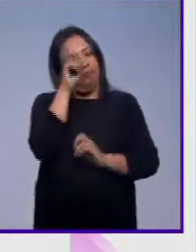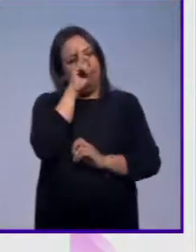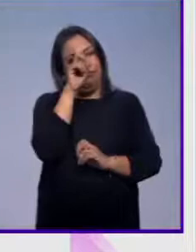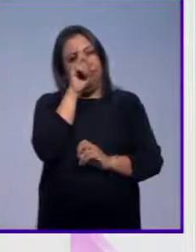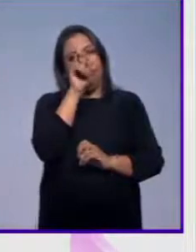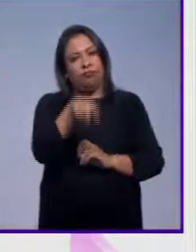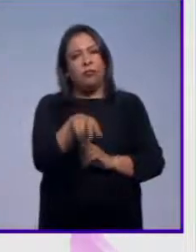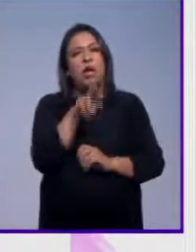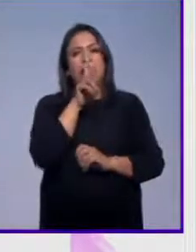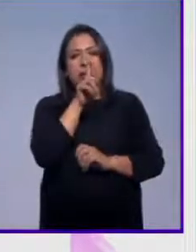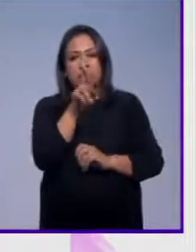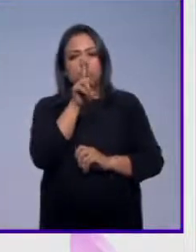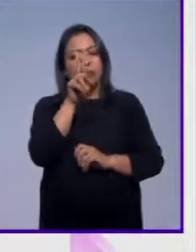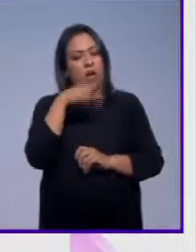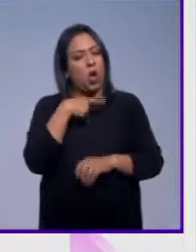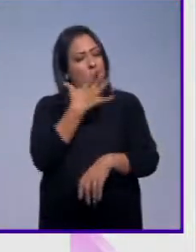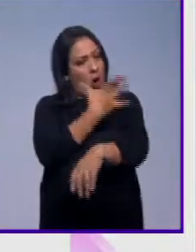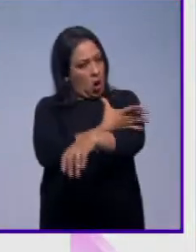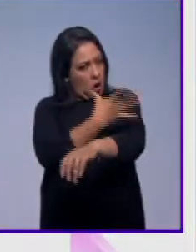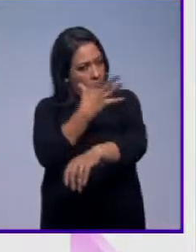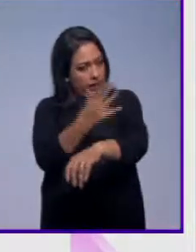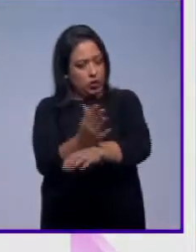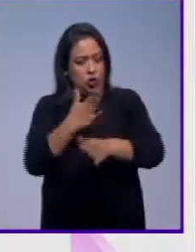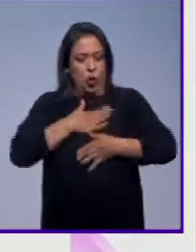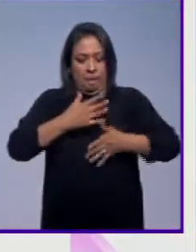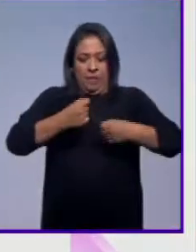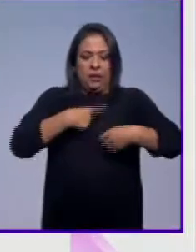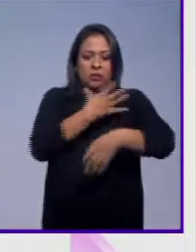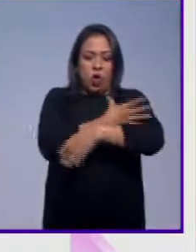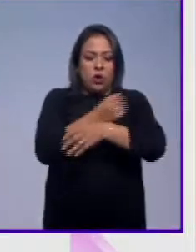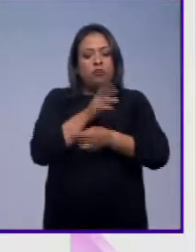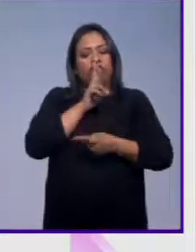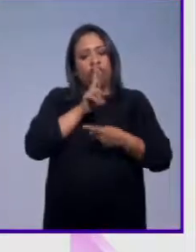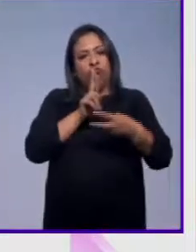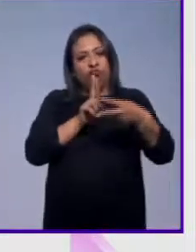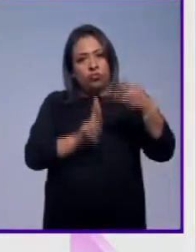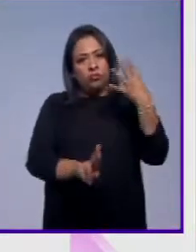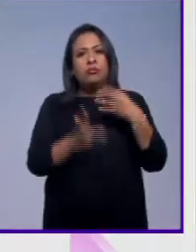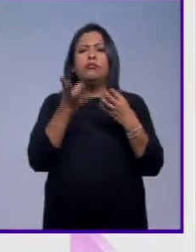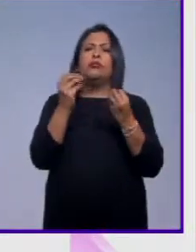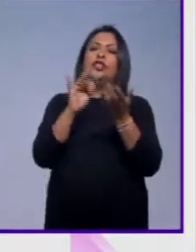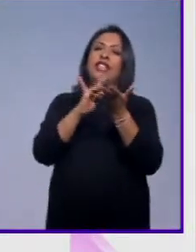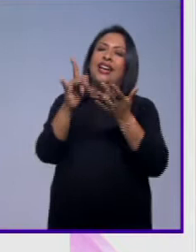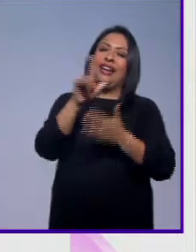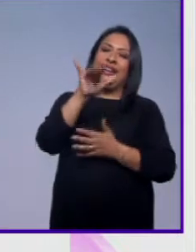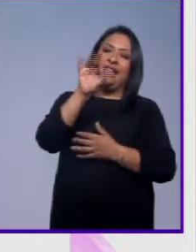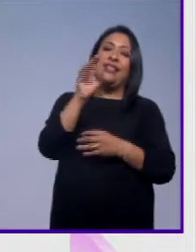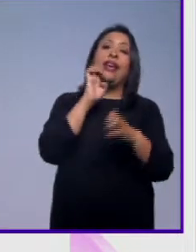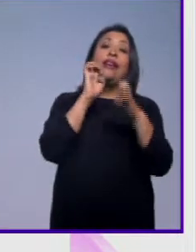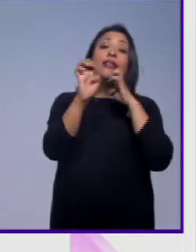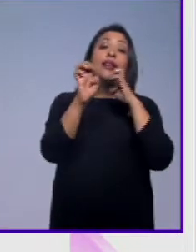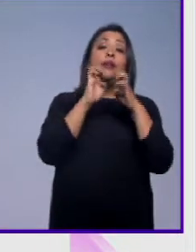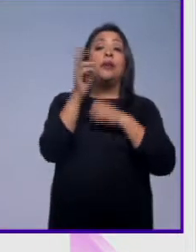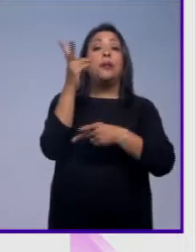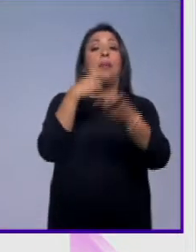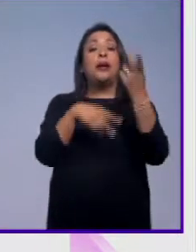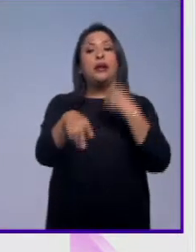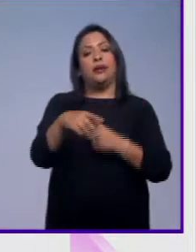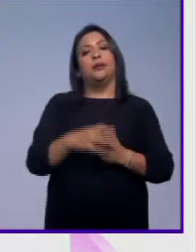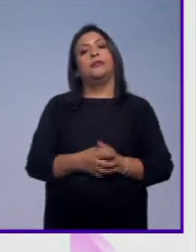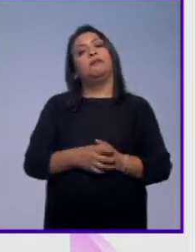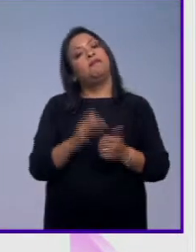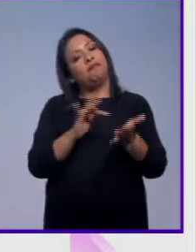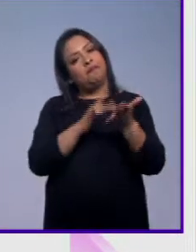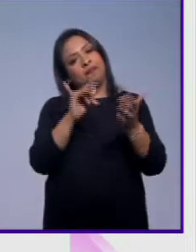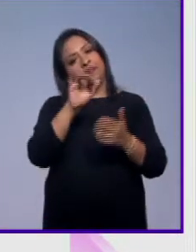pero que sean sinceras y sinceros con ustedes mismos y libia que ha hecho te agradezco muchísimo esta entrevista y que hayas venido para acá gracias